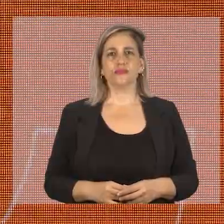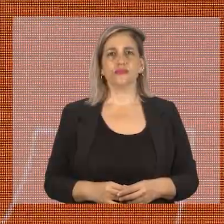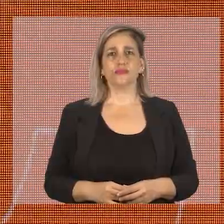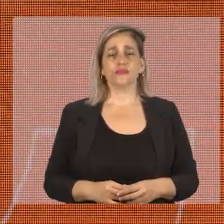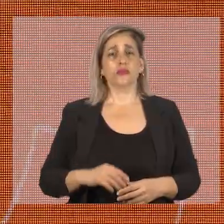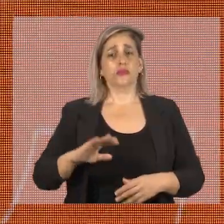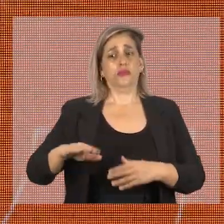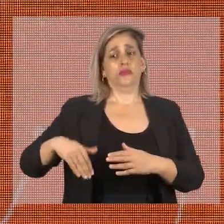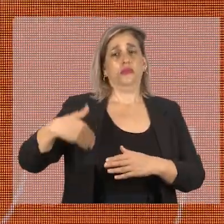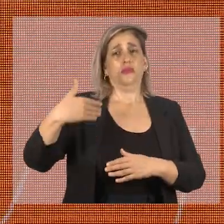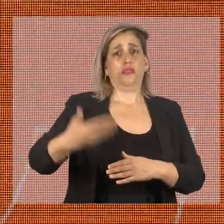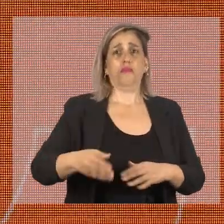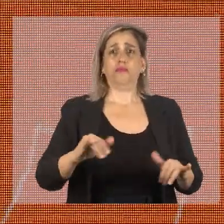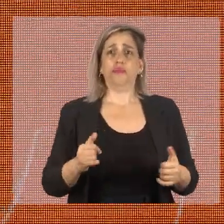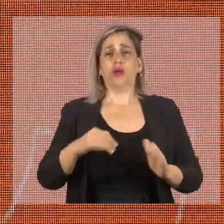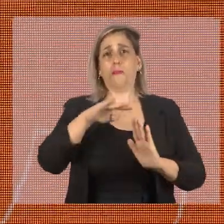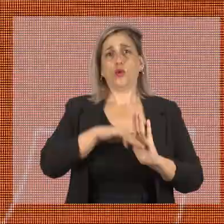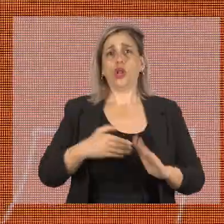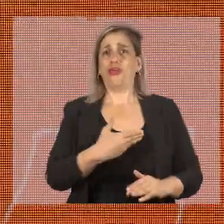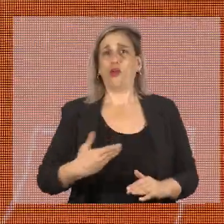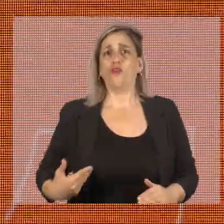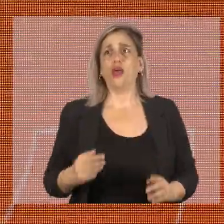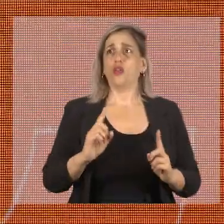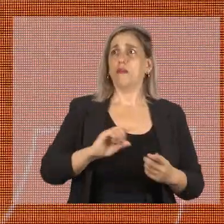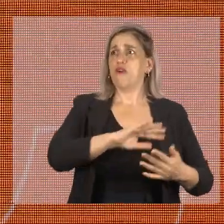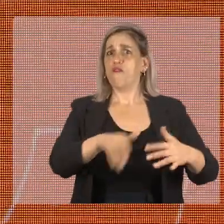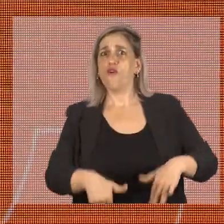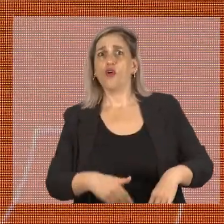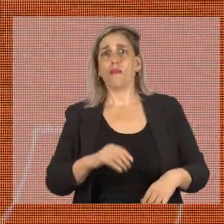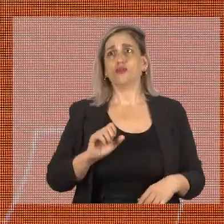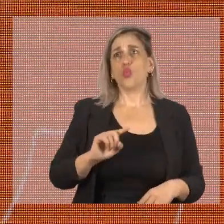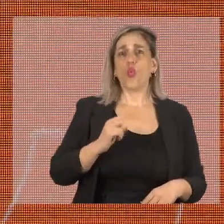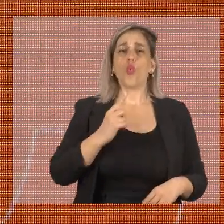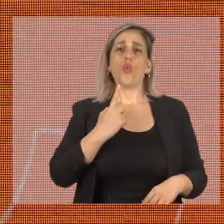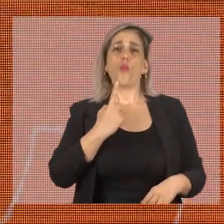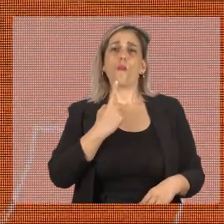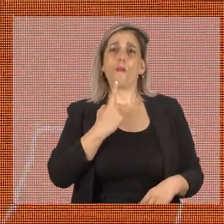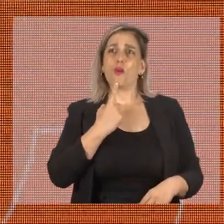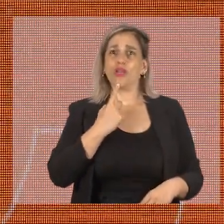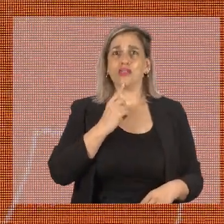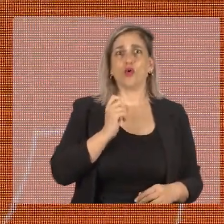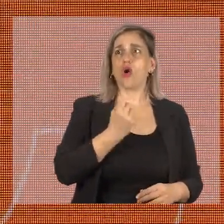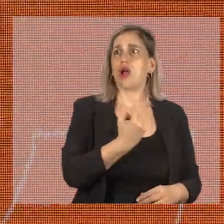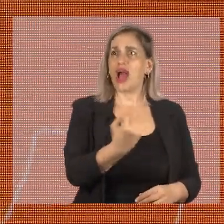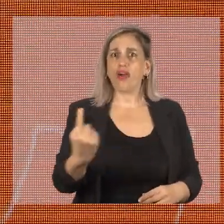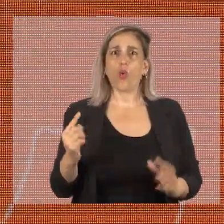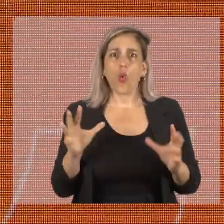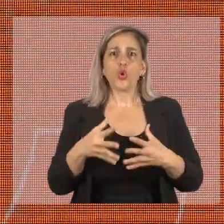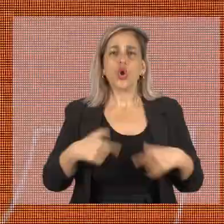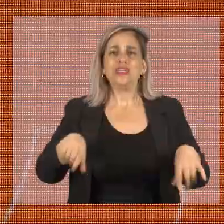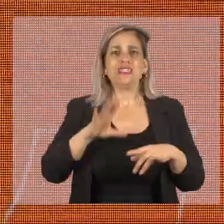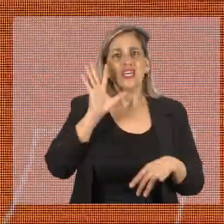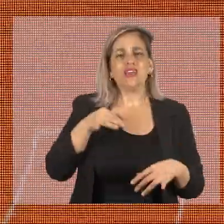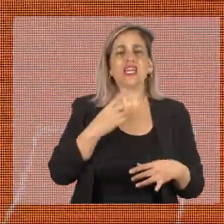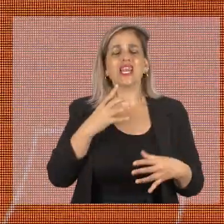Todo indicaba, después de ver no solo los programas de gobierno, sino los perfiles políticos, que la coalición tenía que ser lo